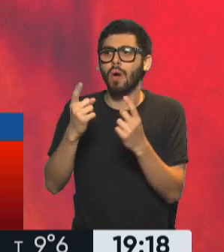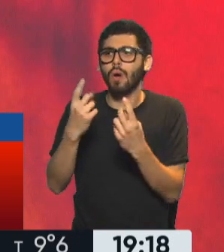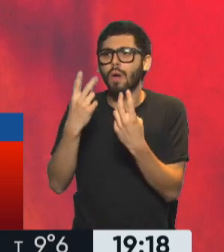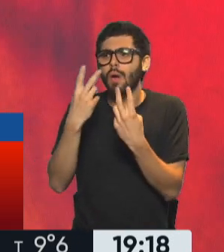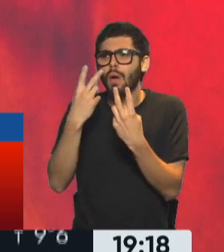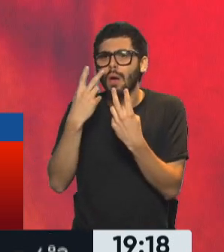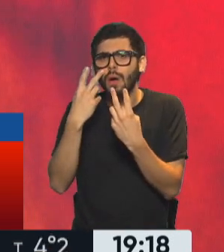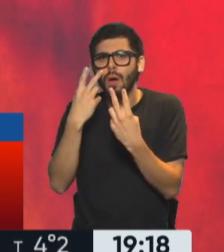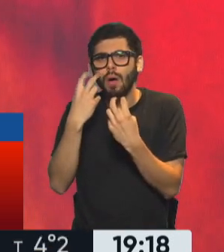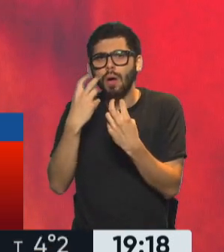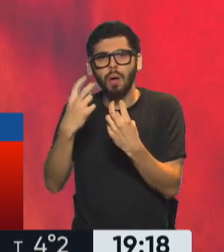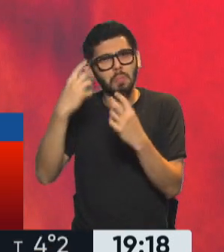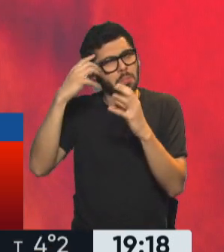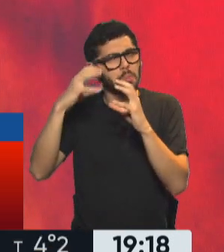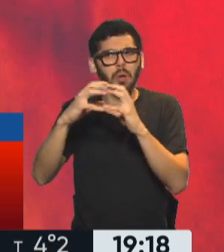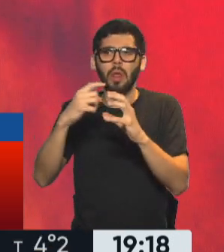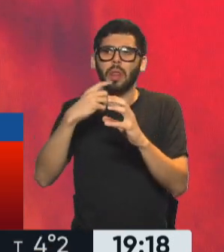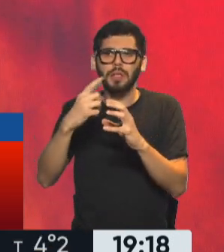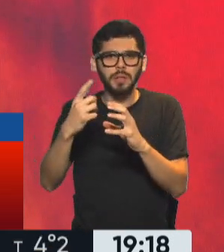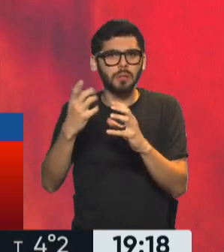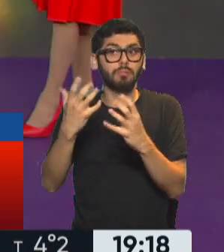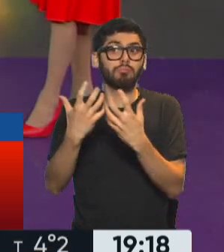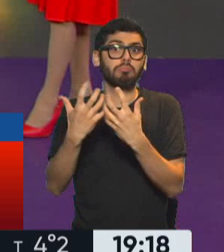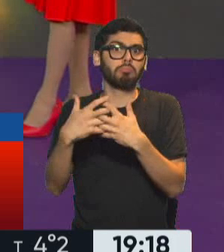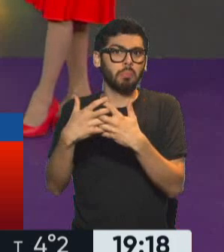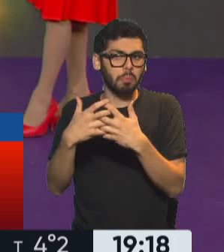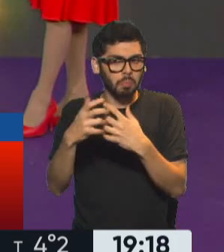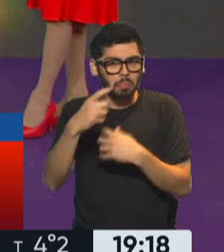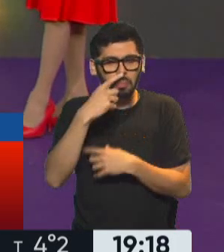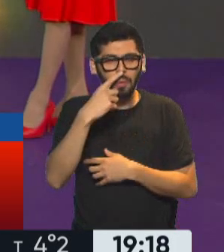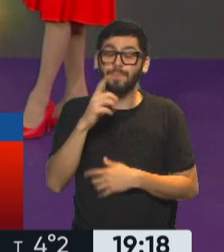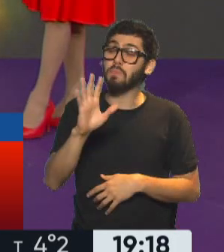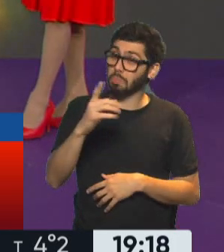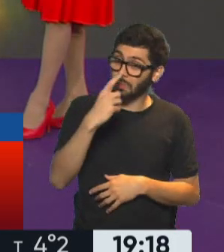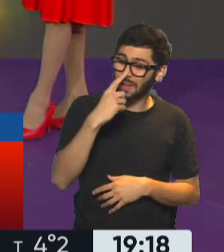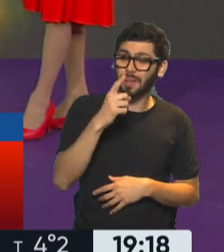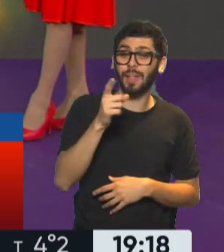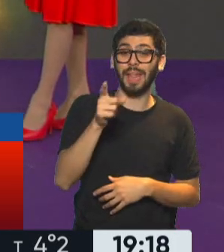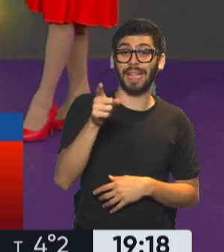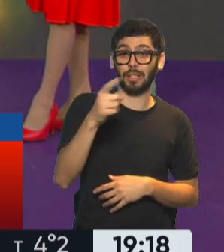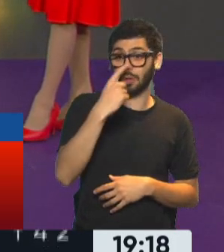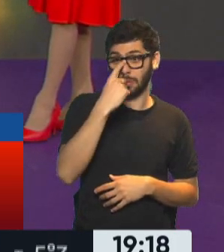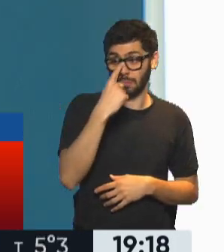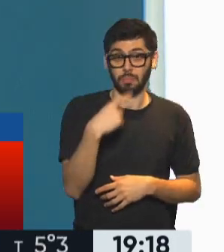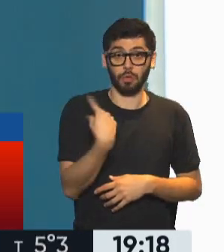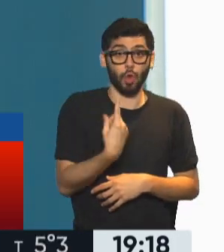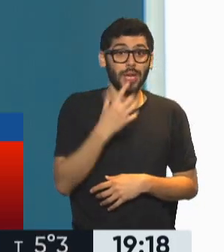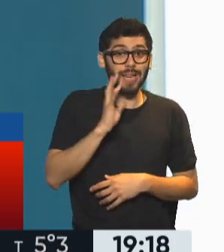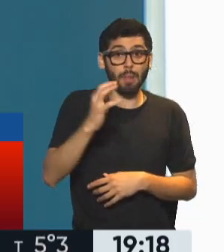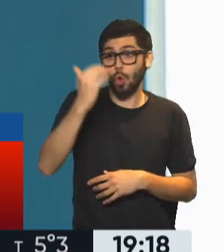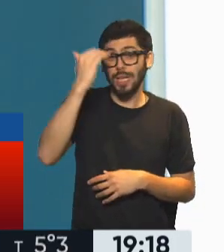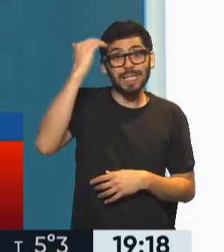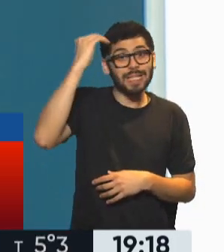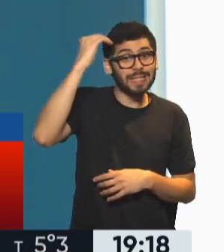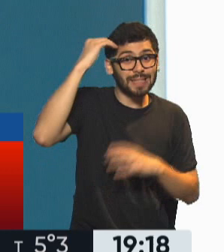a propósito de la función cerebral, ¿no? Sí, Y ahora se suma algo más. Bastante interesante. Y el hecho ese de que sabemos que se usa muy poca parte